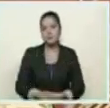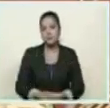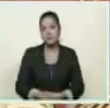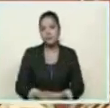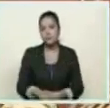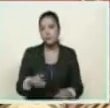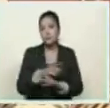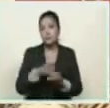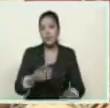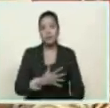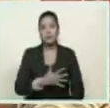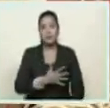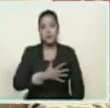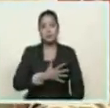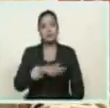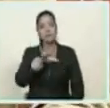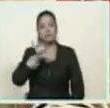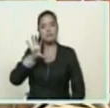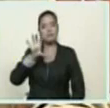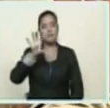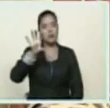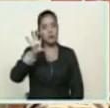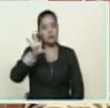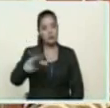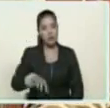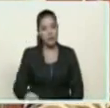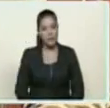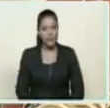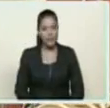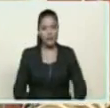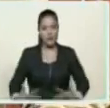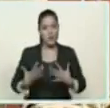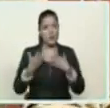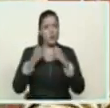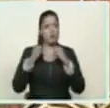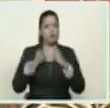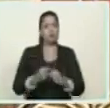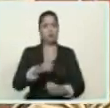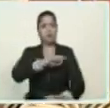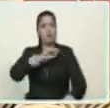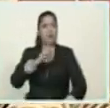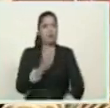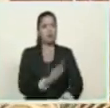por su patriotismo por su valentía